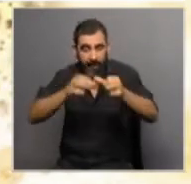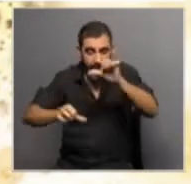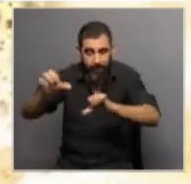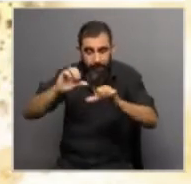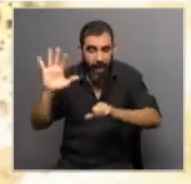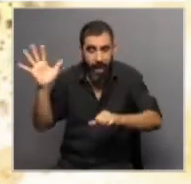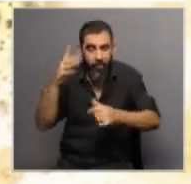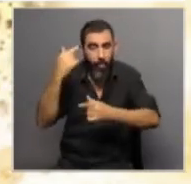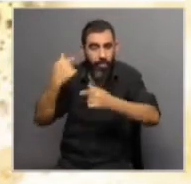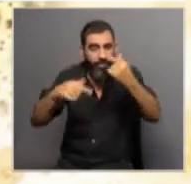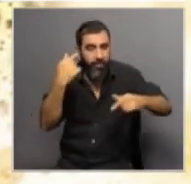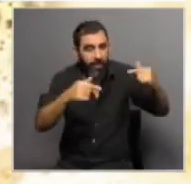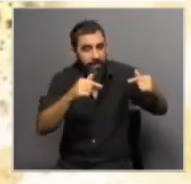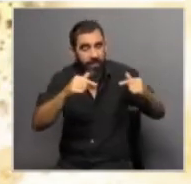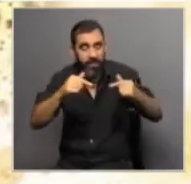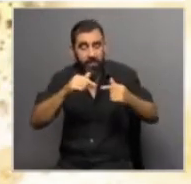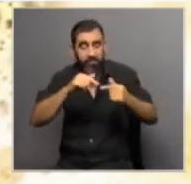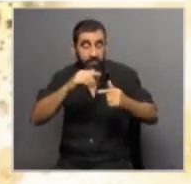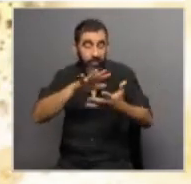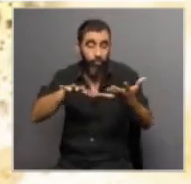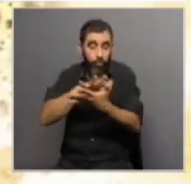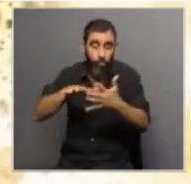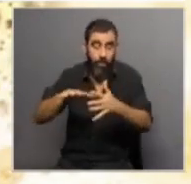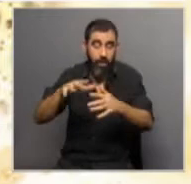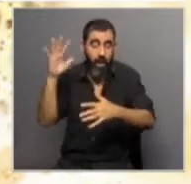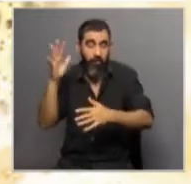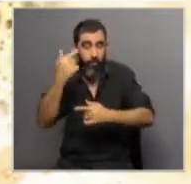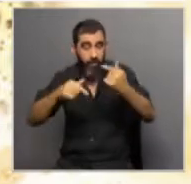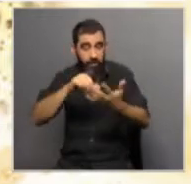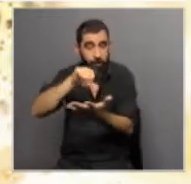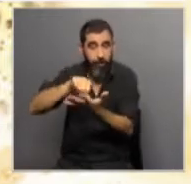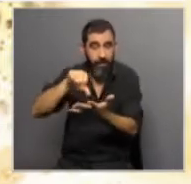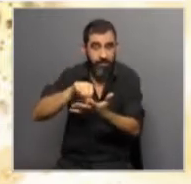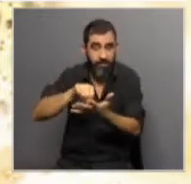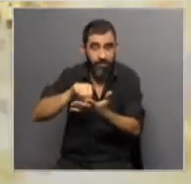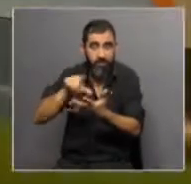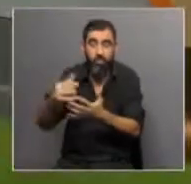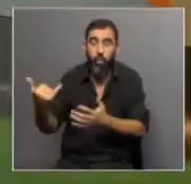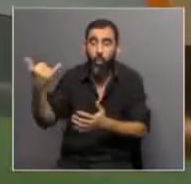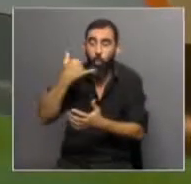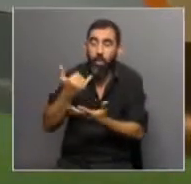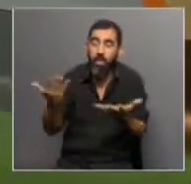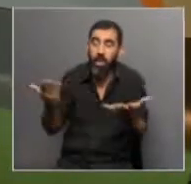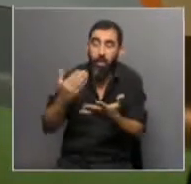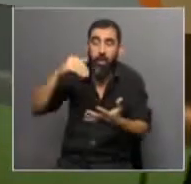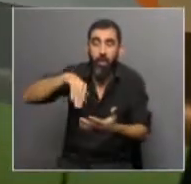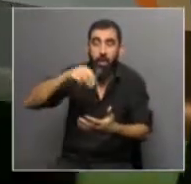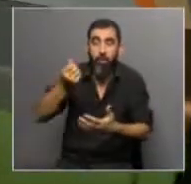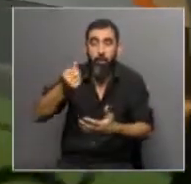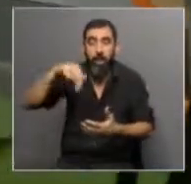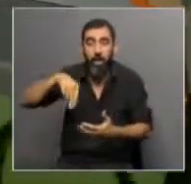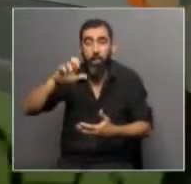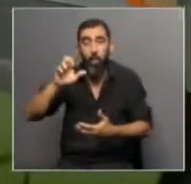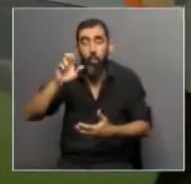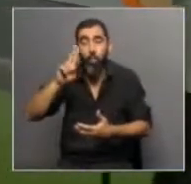árboles diferentes en diferentes partes de la región. Claro. Eso es lo que nos va a contar Manuel, porque es súper interesante.